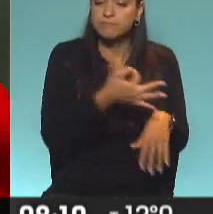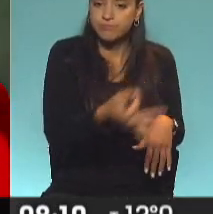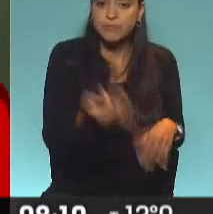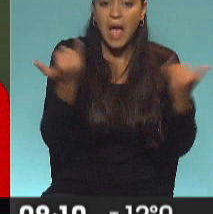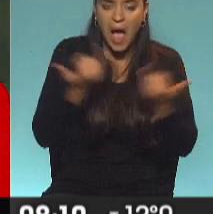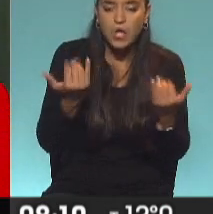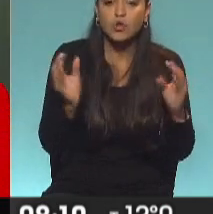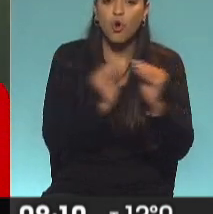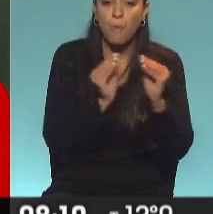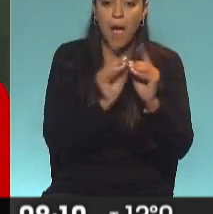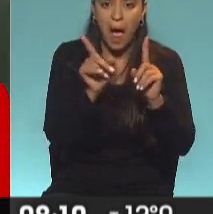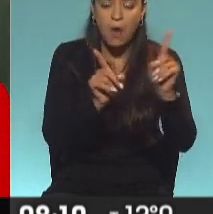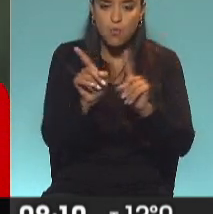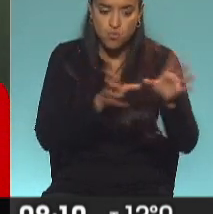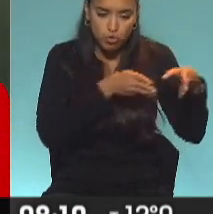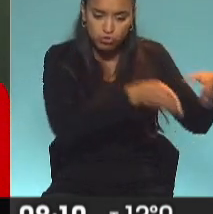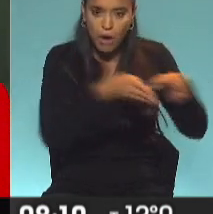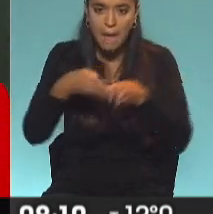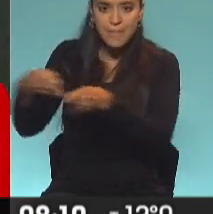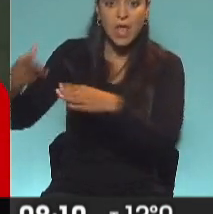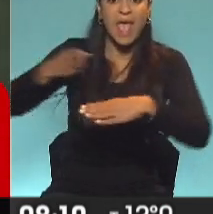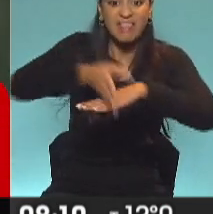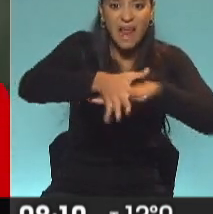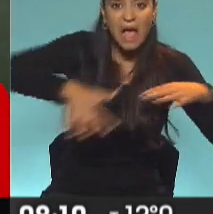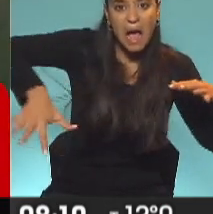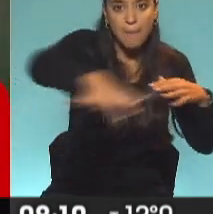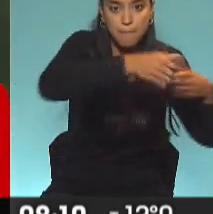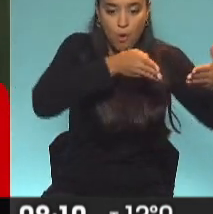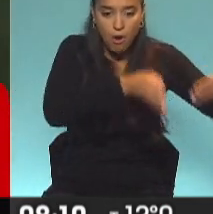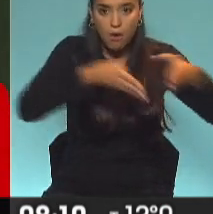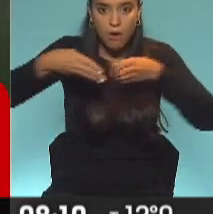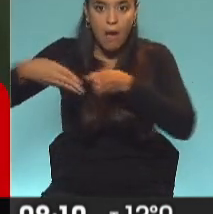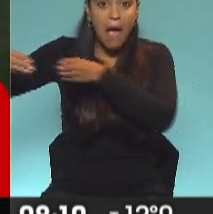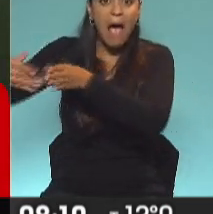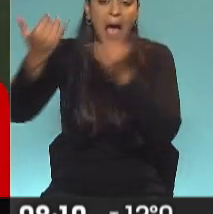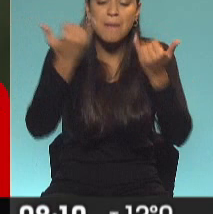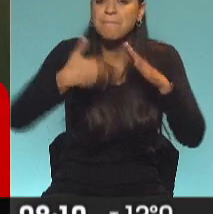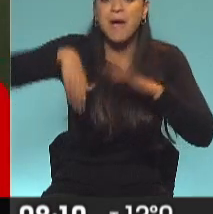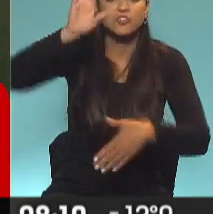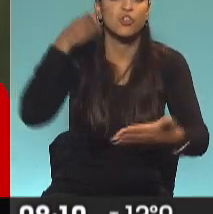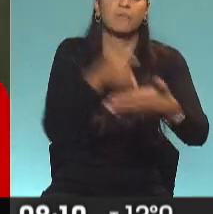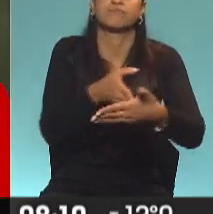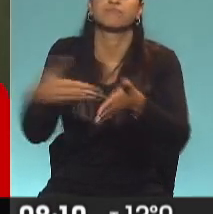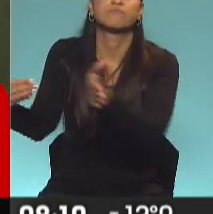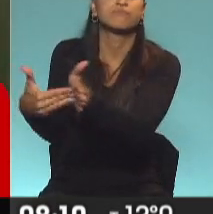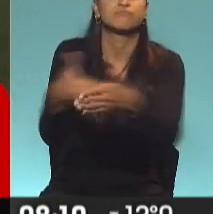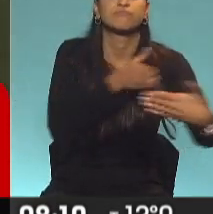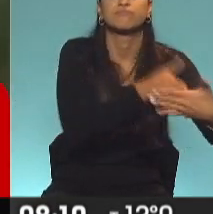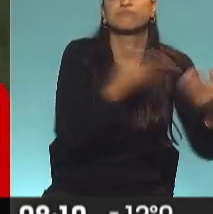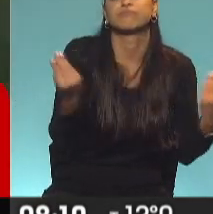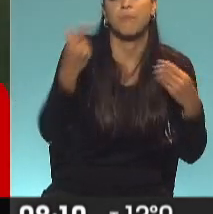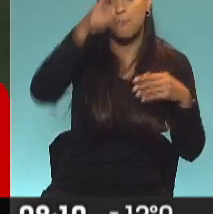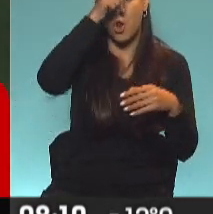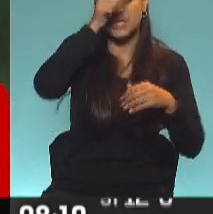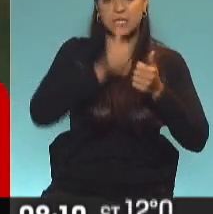hay varios caminos que permiten el ingreso a Guernica. La mayoría están bloqueados por fuerzas de la policía, es